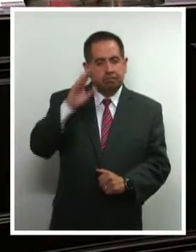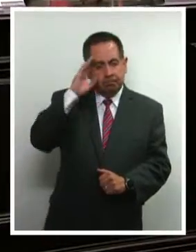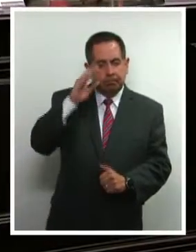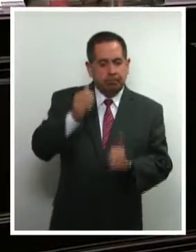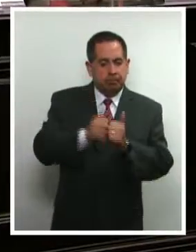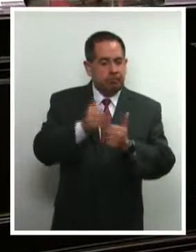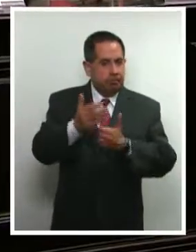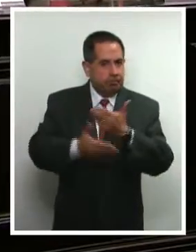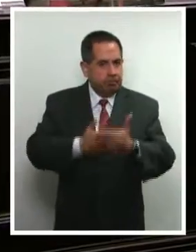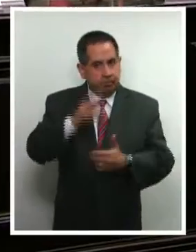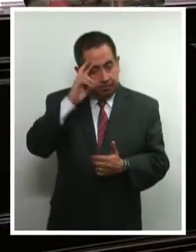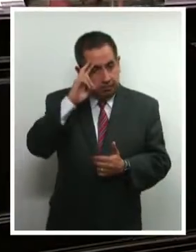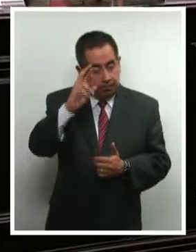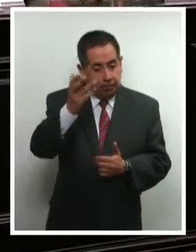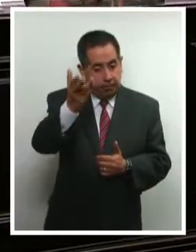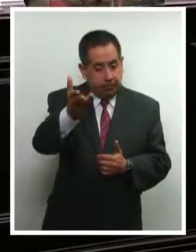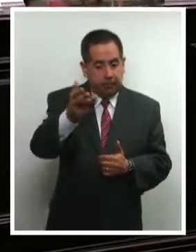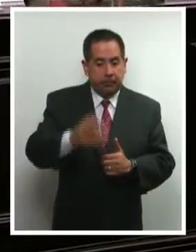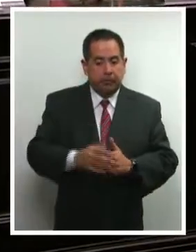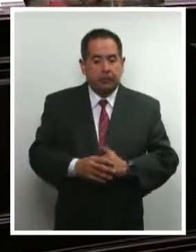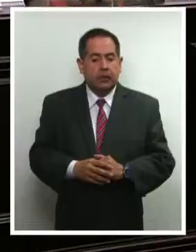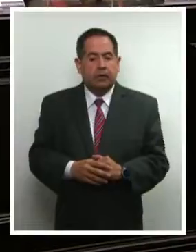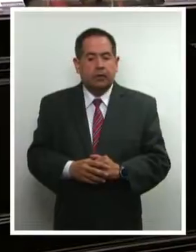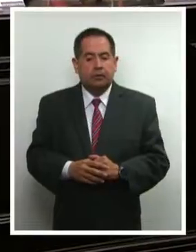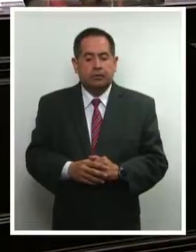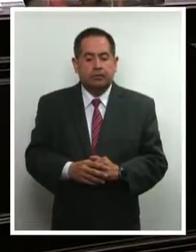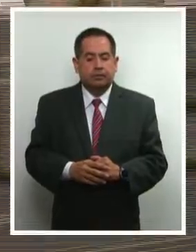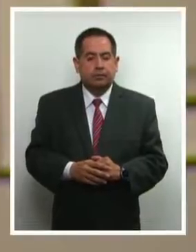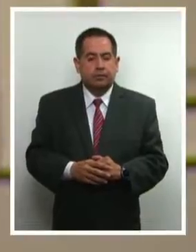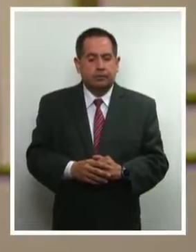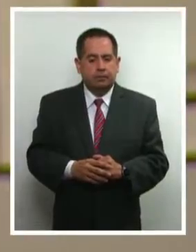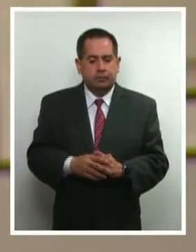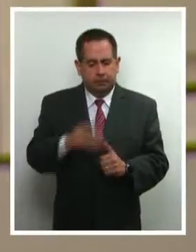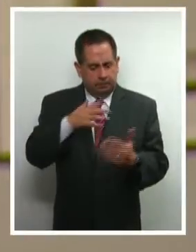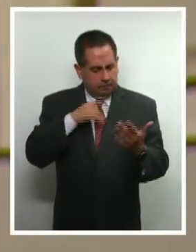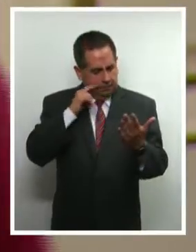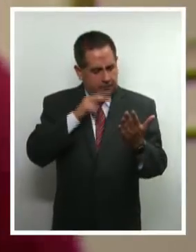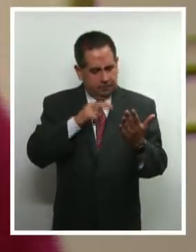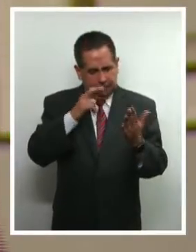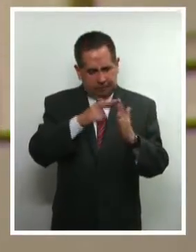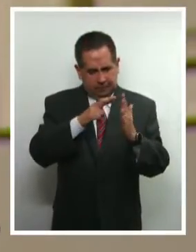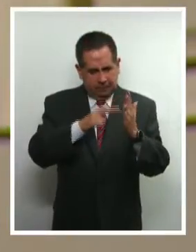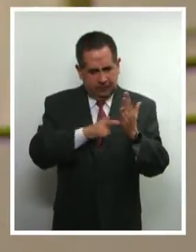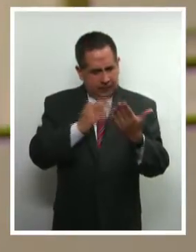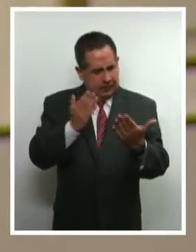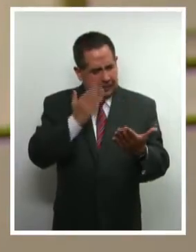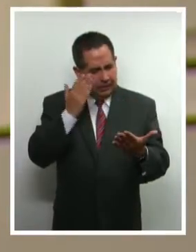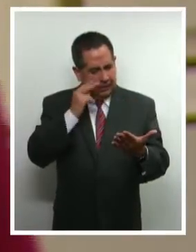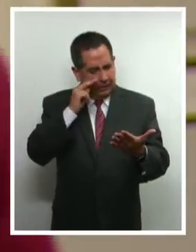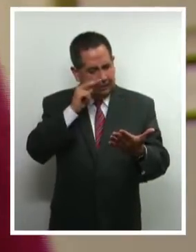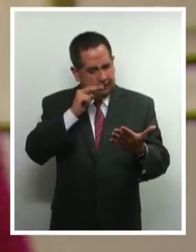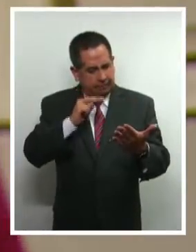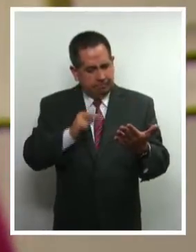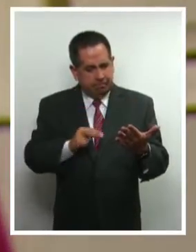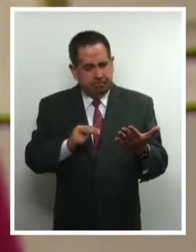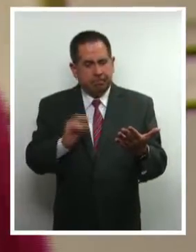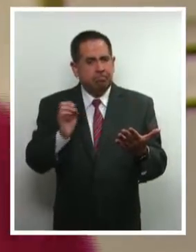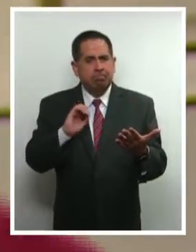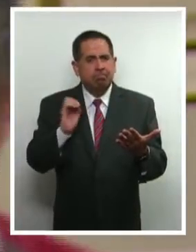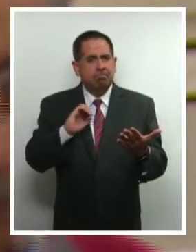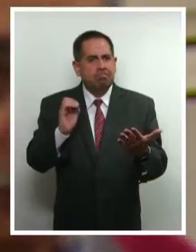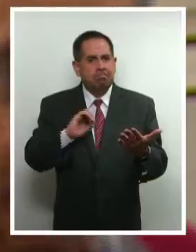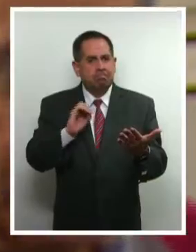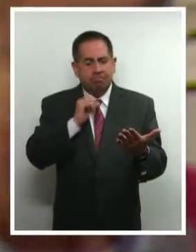todo respeto, he checado el reglamento y los lineamientos y no veo en